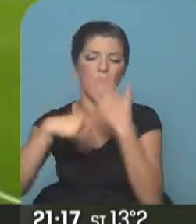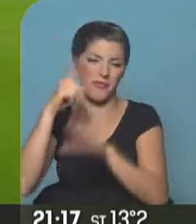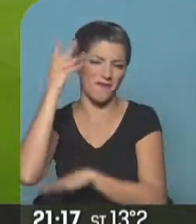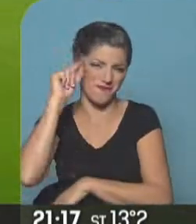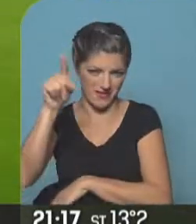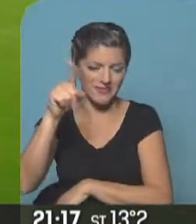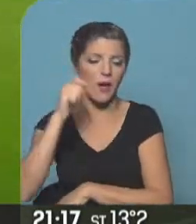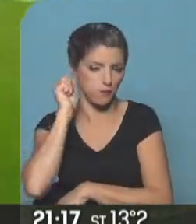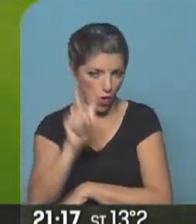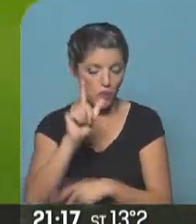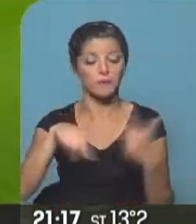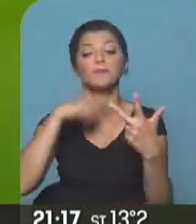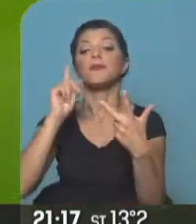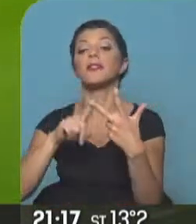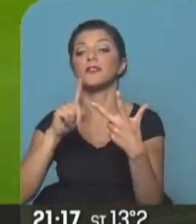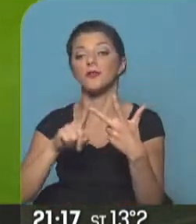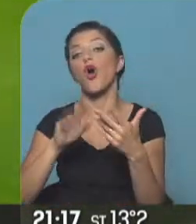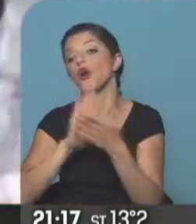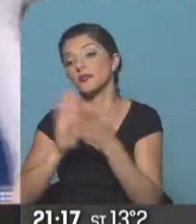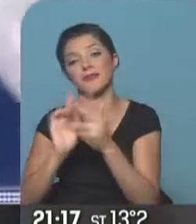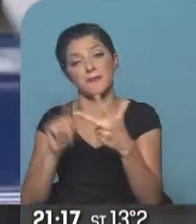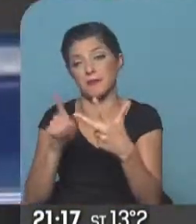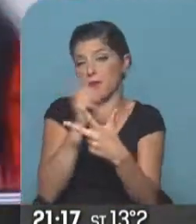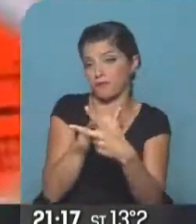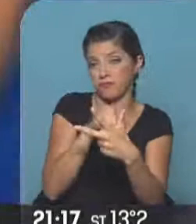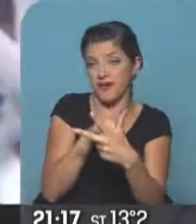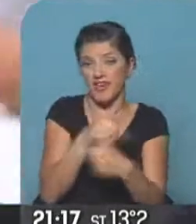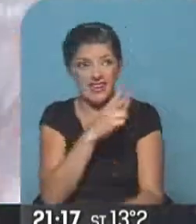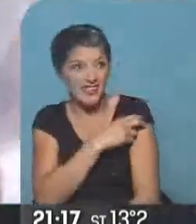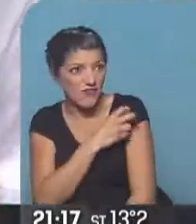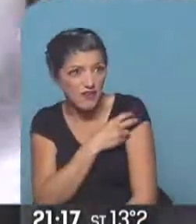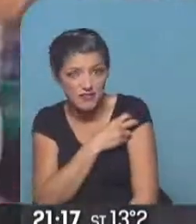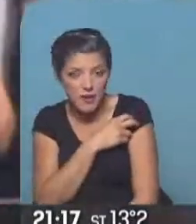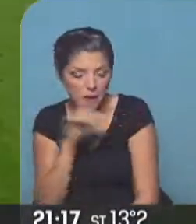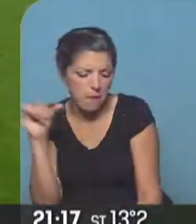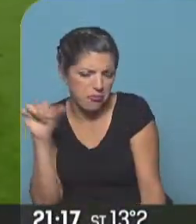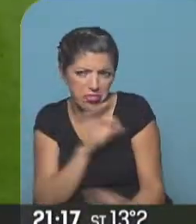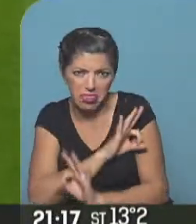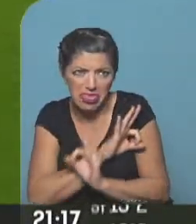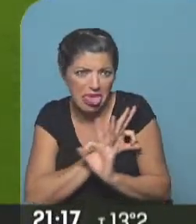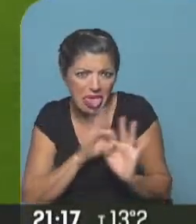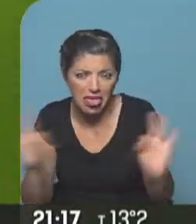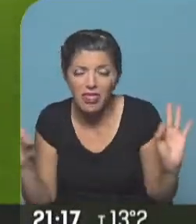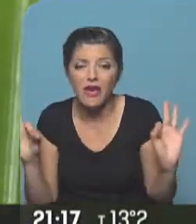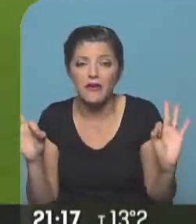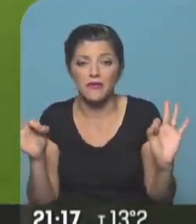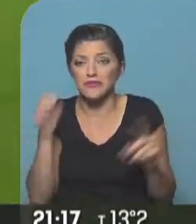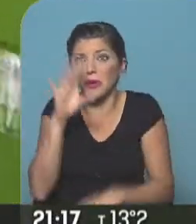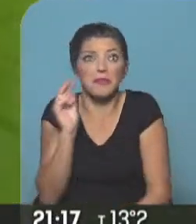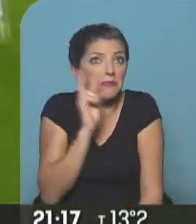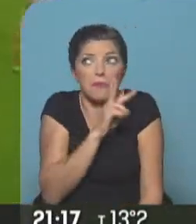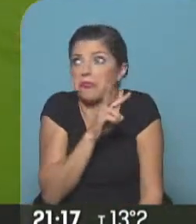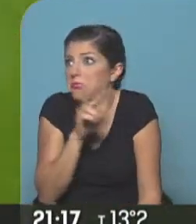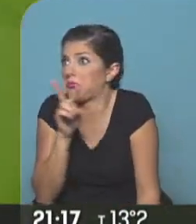grito. El tercero, otra vez Lukaku, la defensa bien gracias, ¿no? Sacando fotos y mirando todo en primer plano.